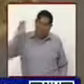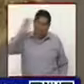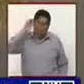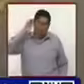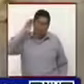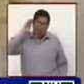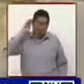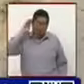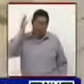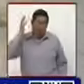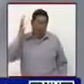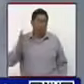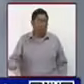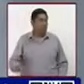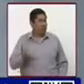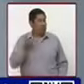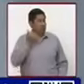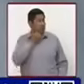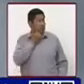es.